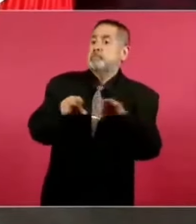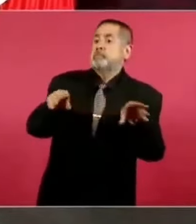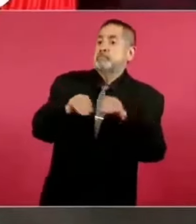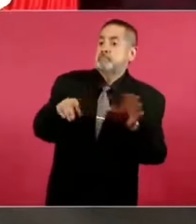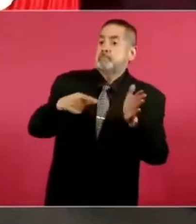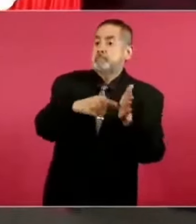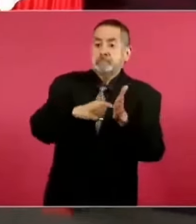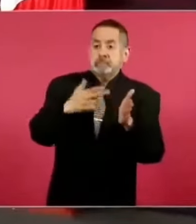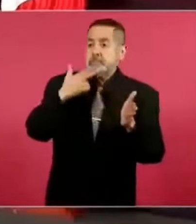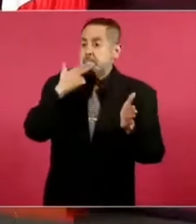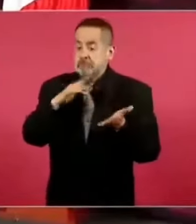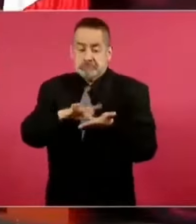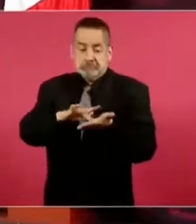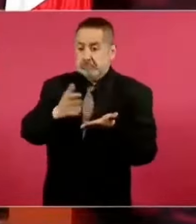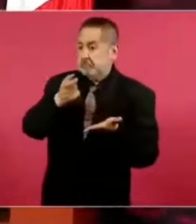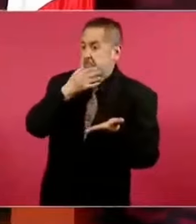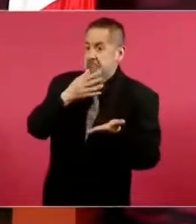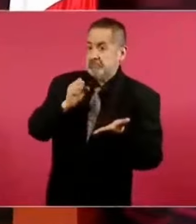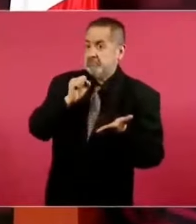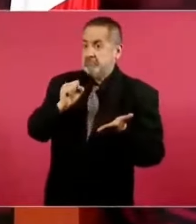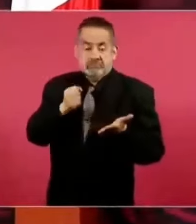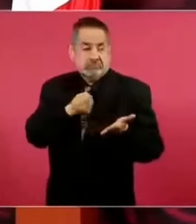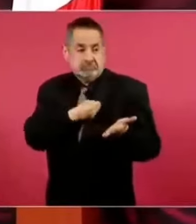medicamento para